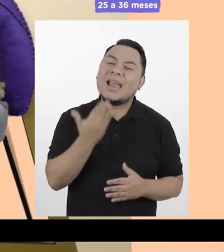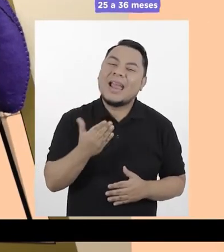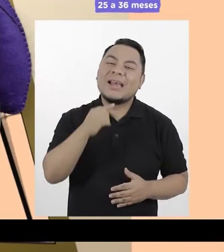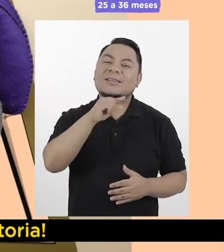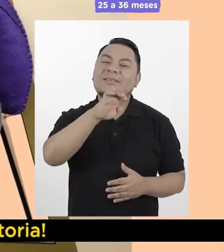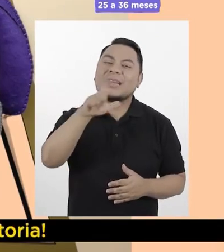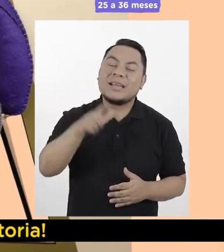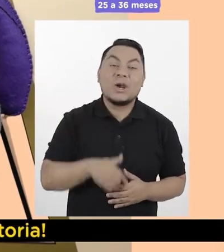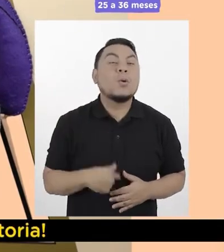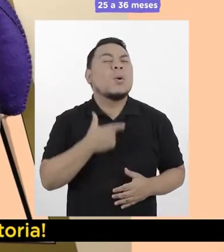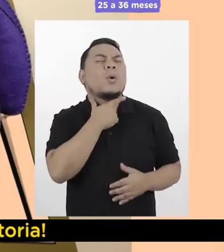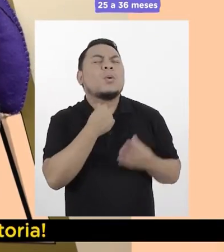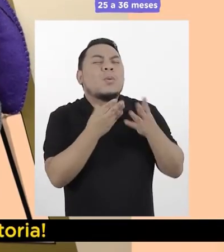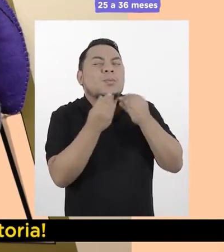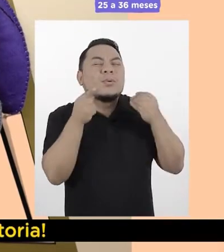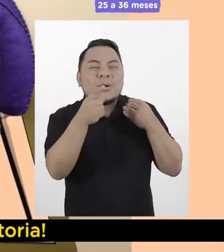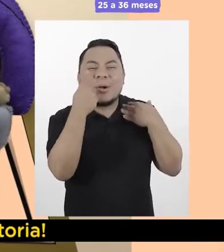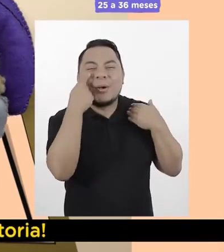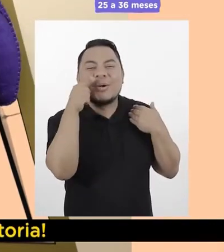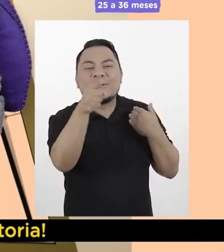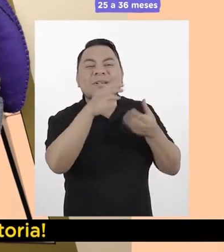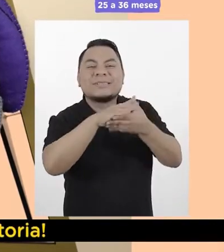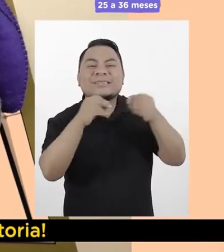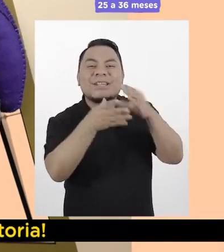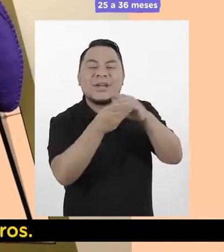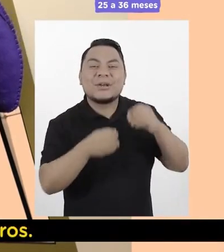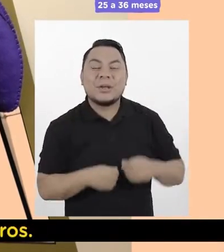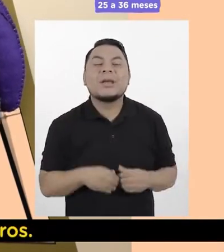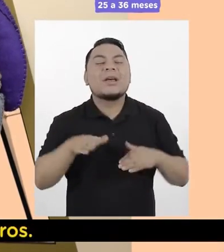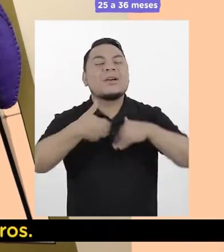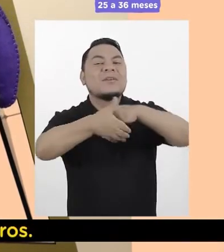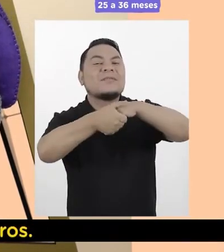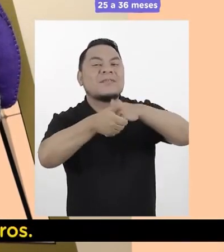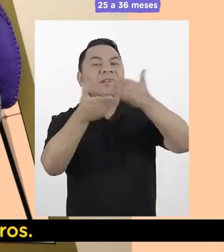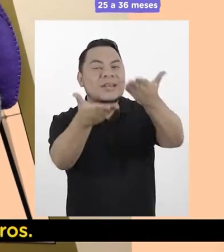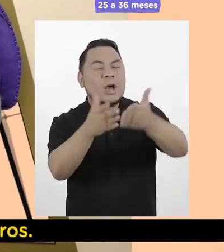Gracias, Gael. Nos gustó mucho conocer tu historia.